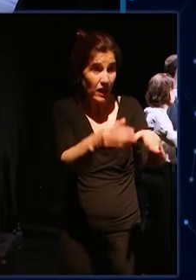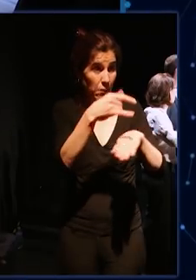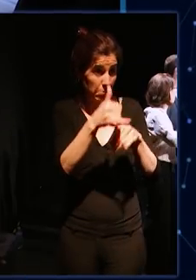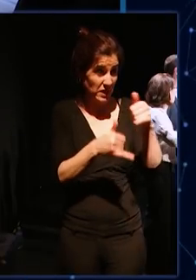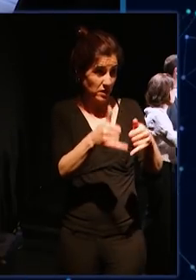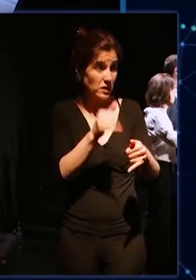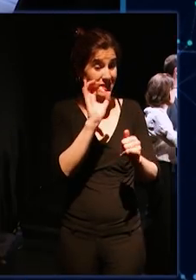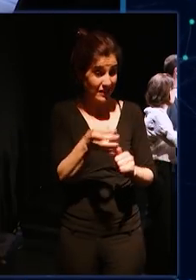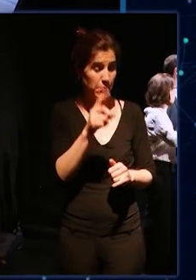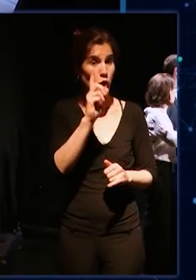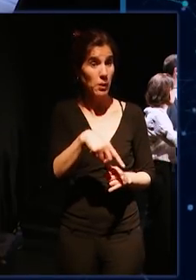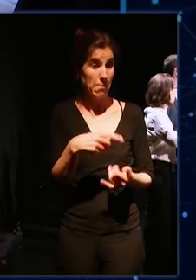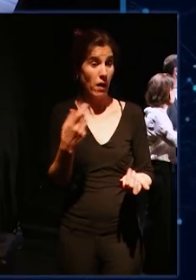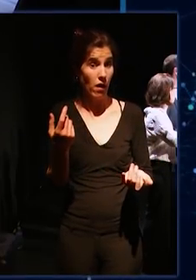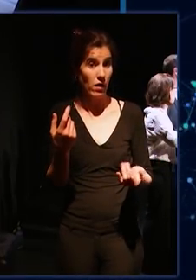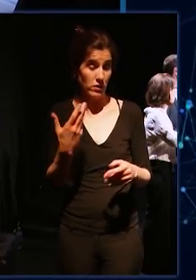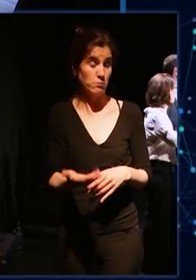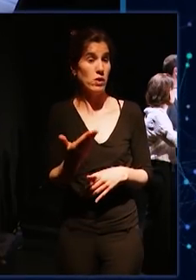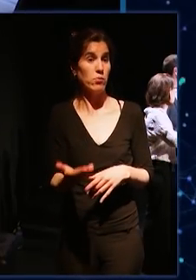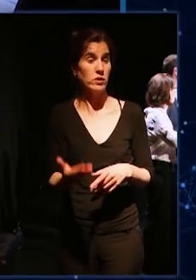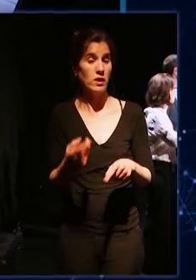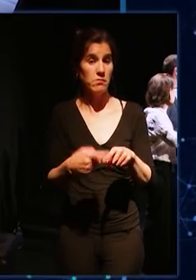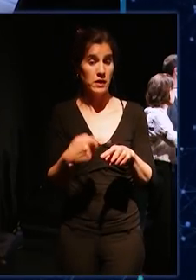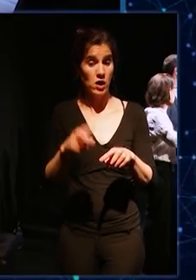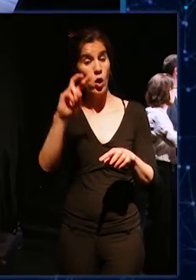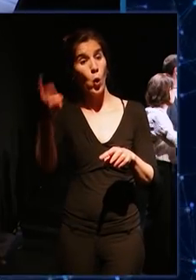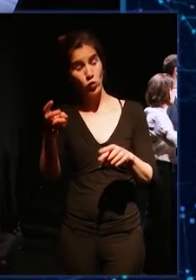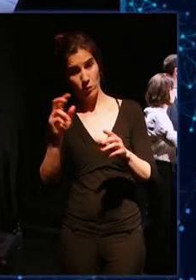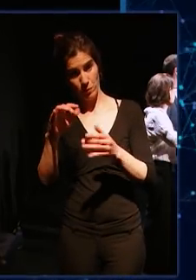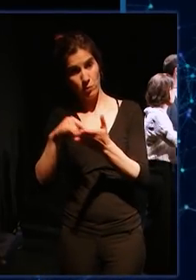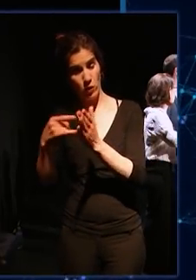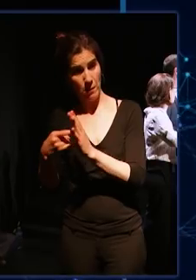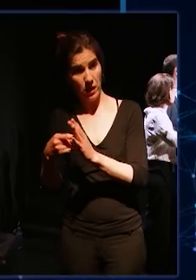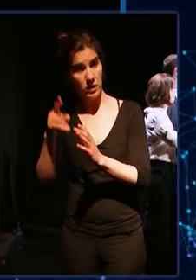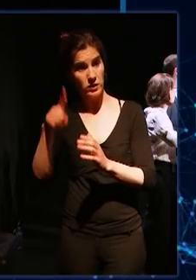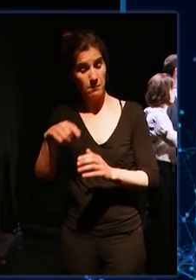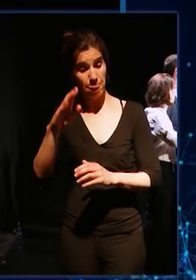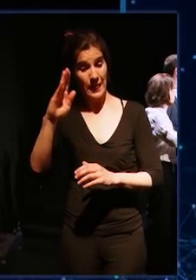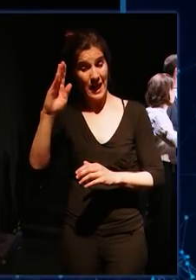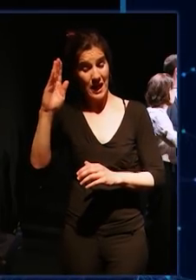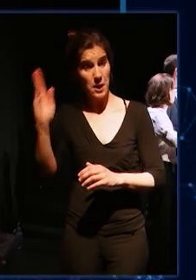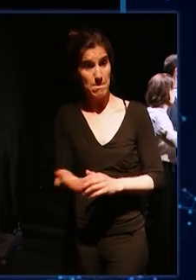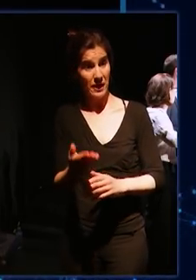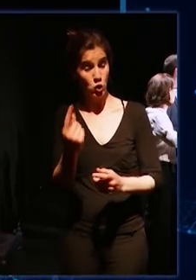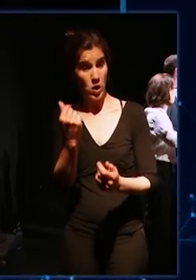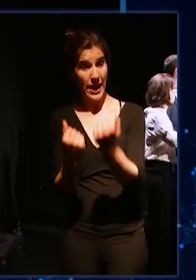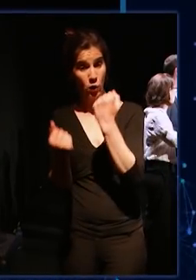es fundamental porque es la otra vertiente del problema, el impacto económico que